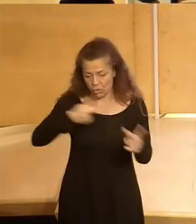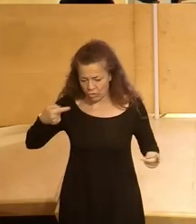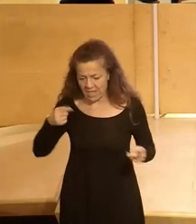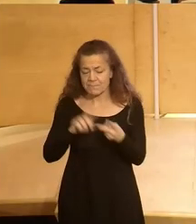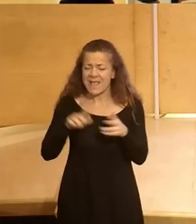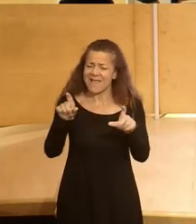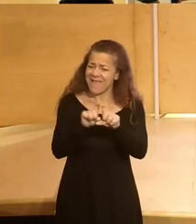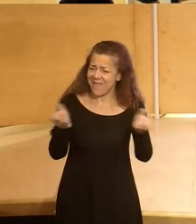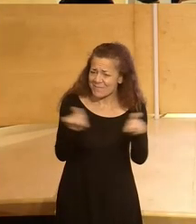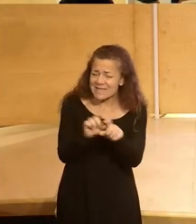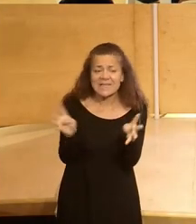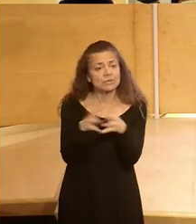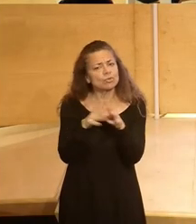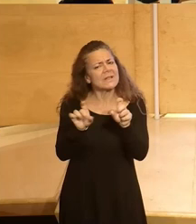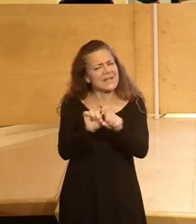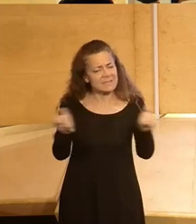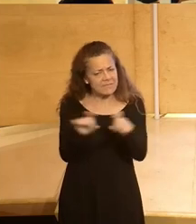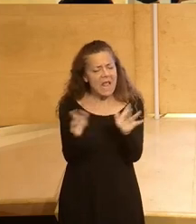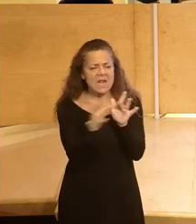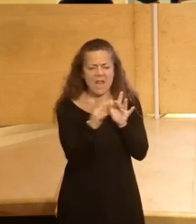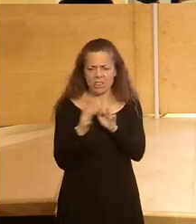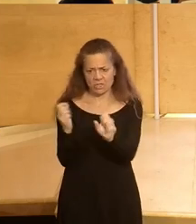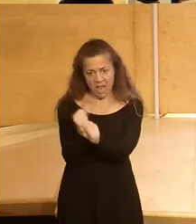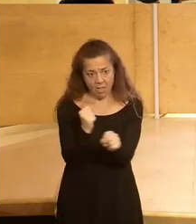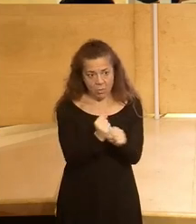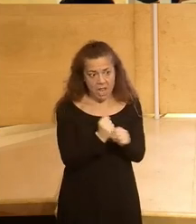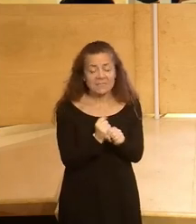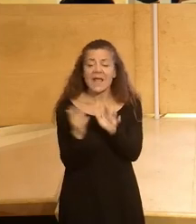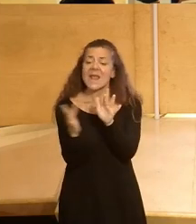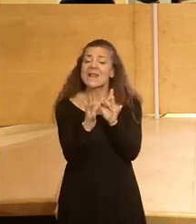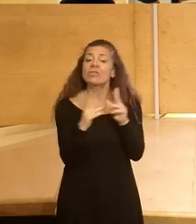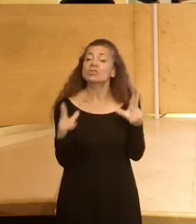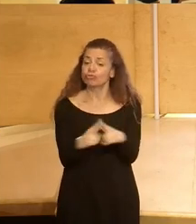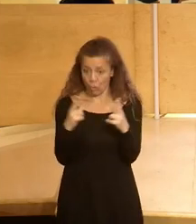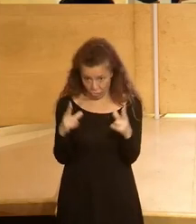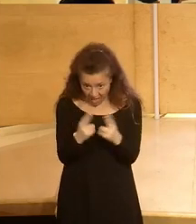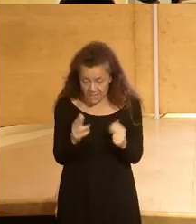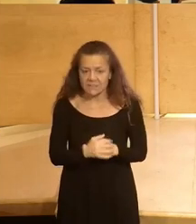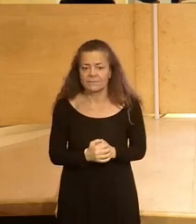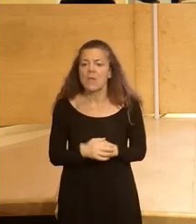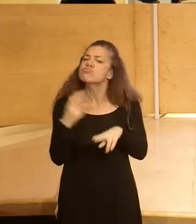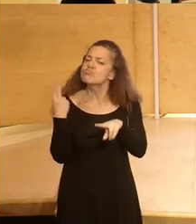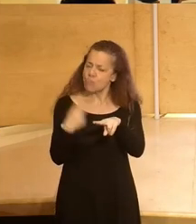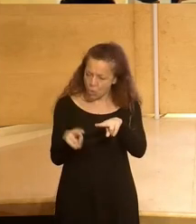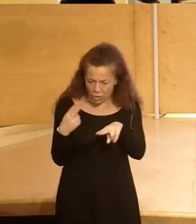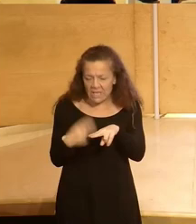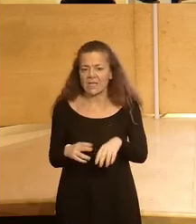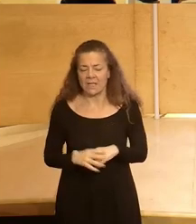las empresas a la estructura de las empresas las relaciones laborales las relaciones sociales la política